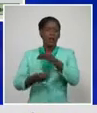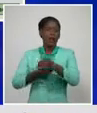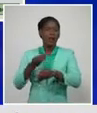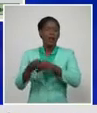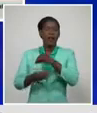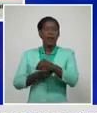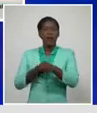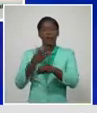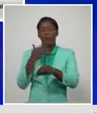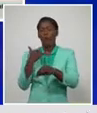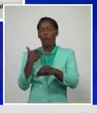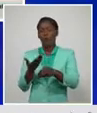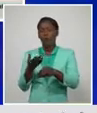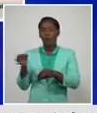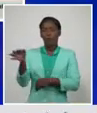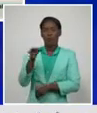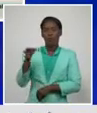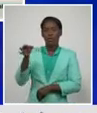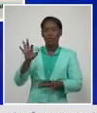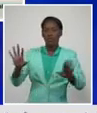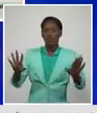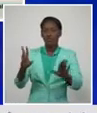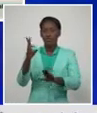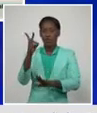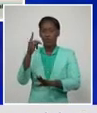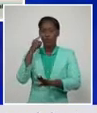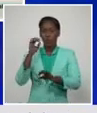los 12 municipios que aportan el